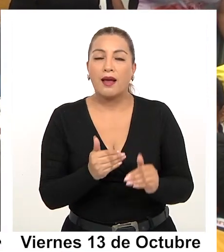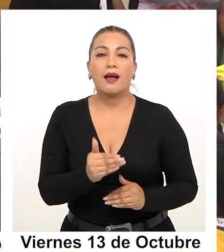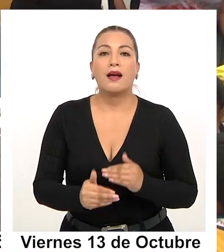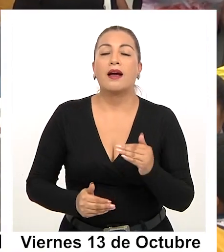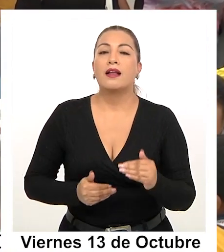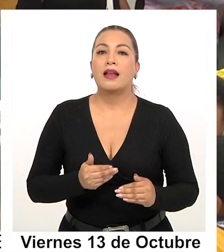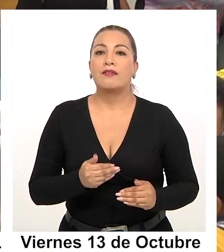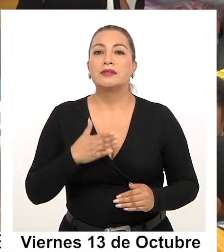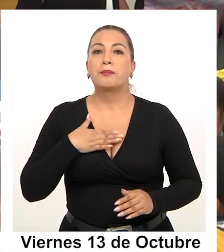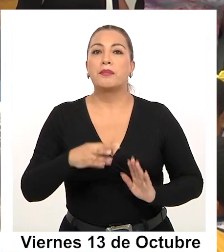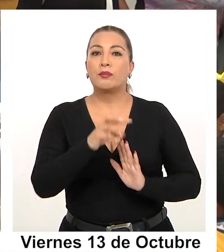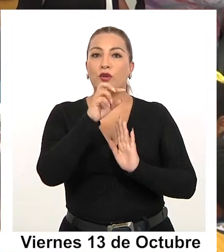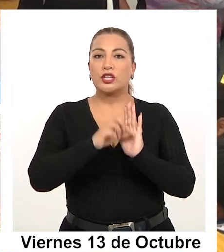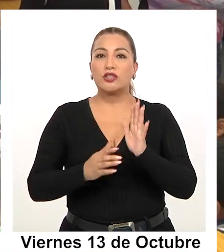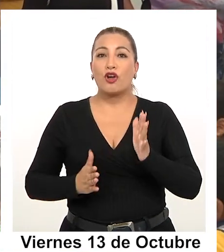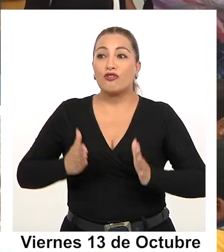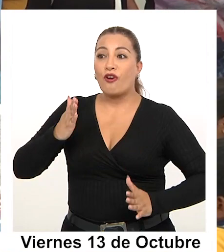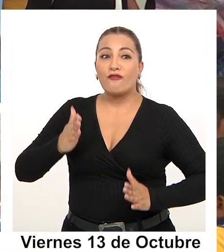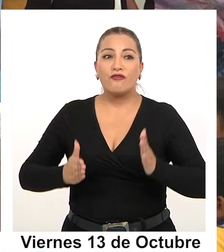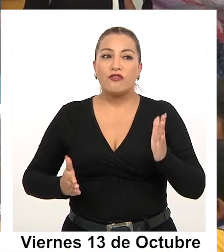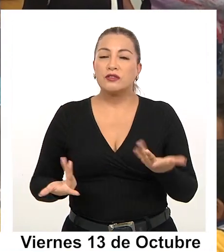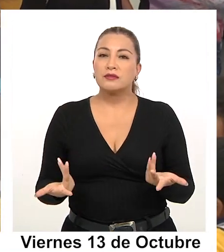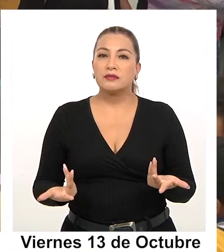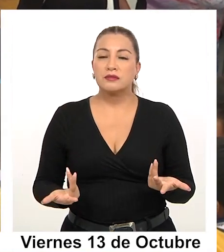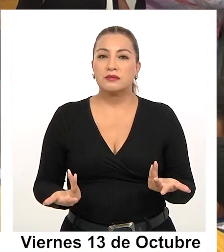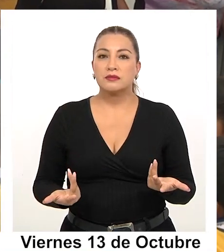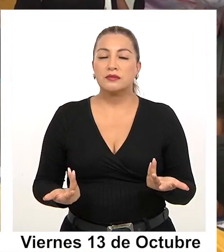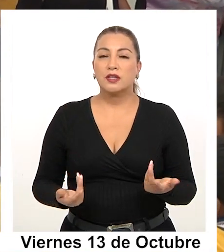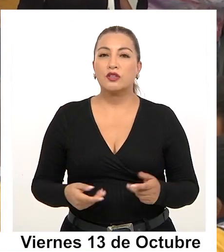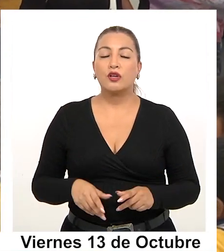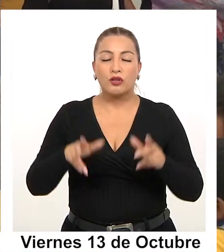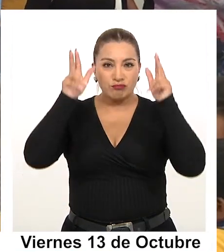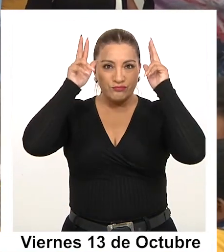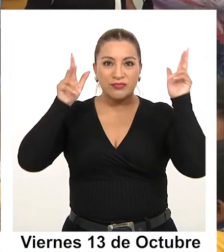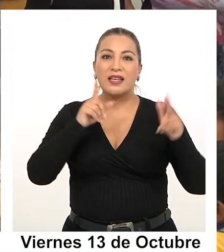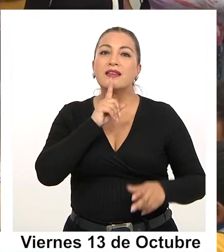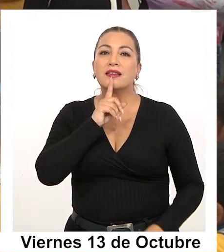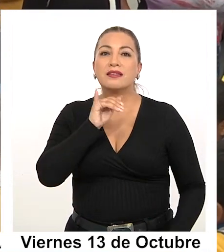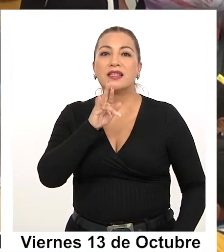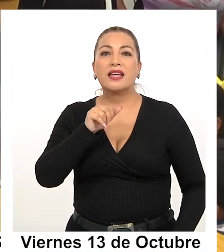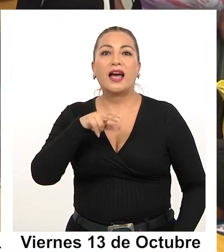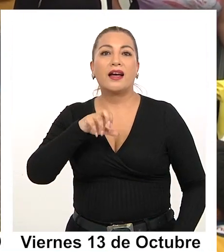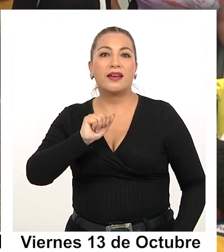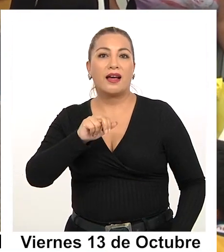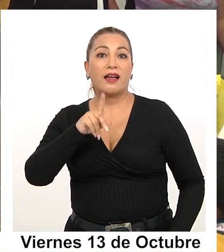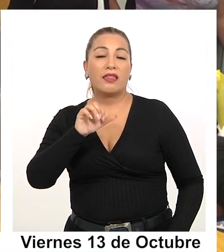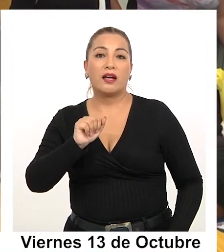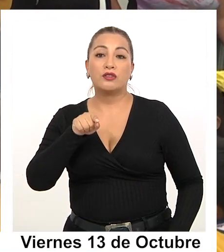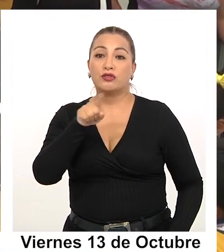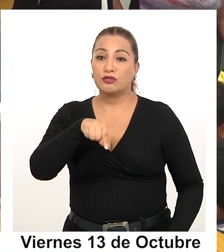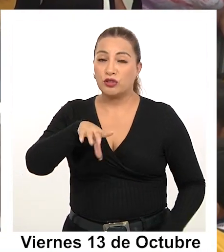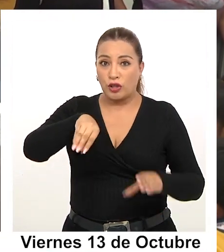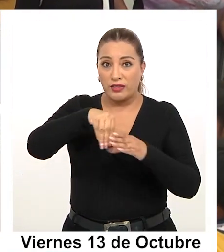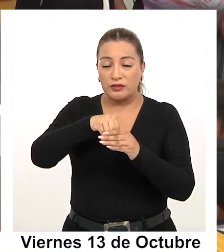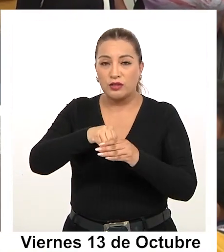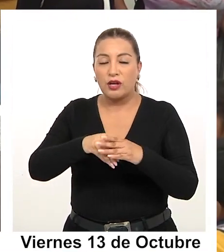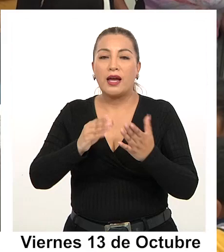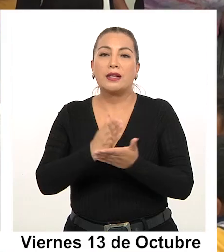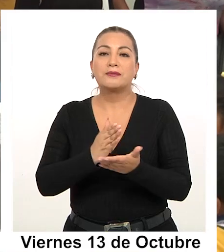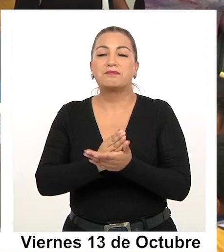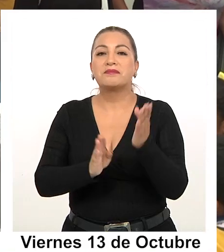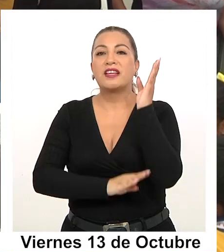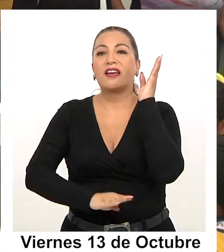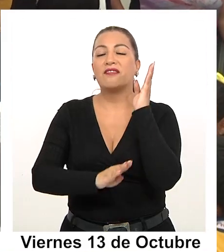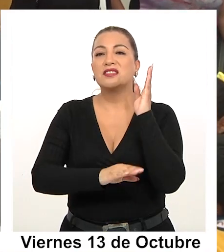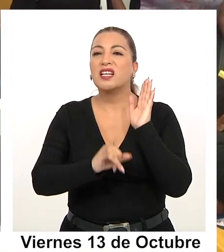de nuestro proyecto de robótica titulado Tiranada. Pues como somos de la Escuela Básica La Tirana, algo que identifica